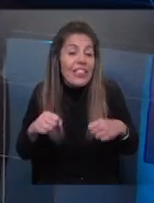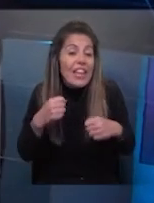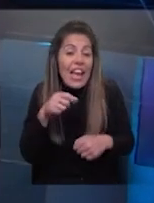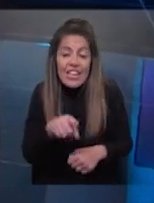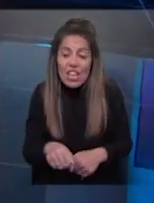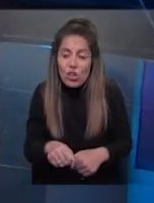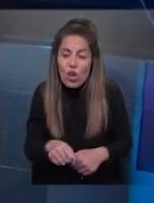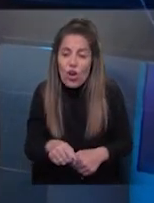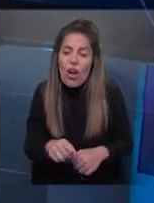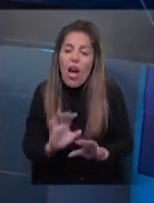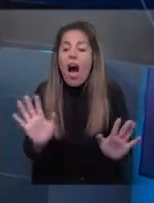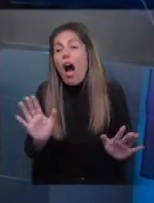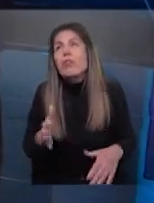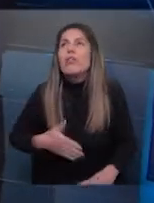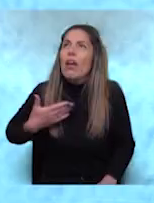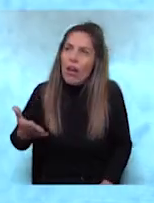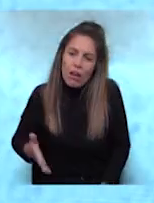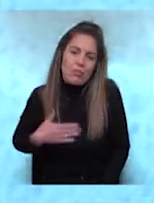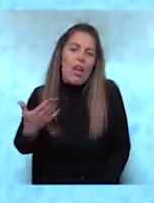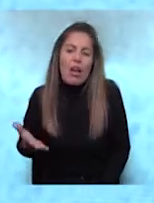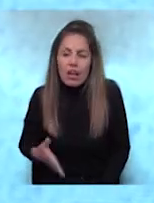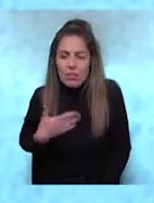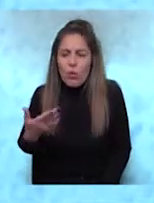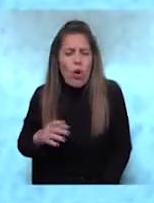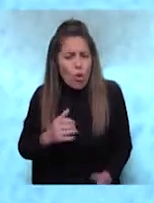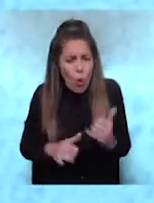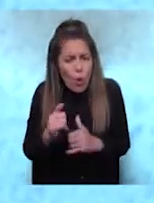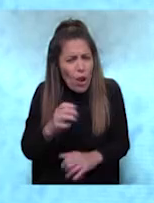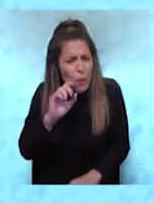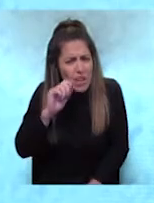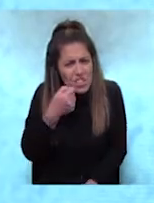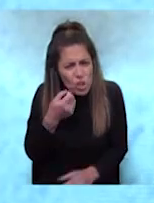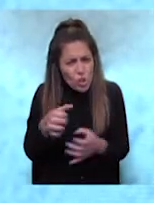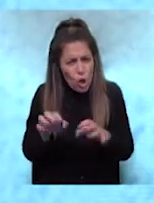Se tiran. No, y son pura queja. Unos juegos preciosos olímpicos.